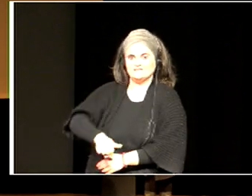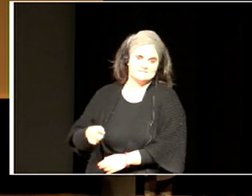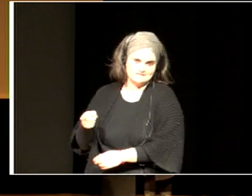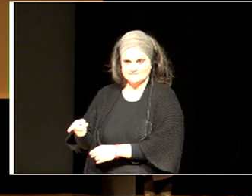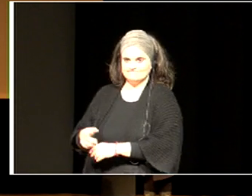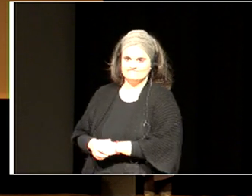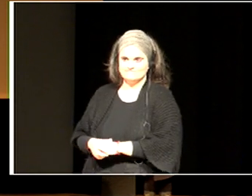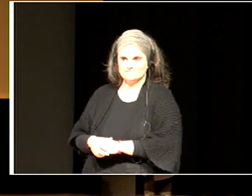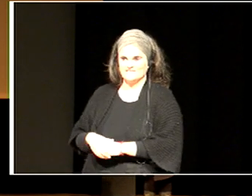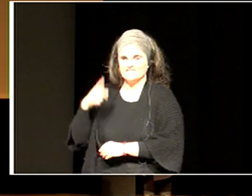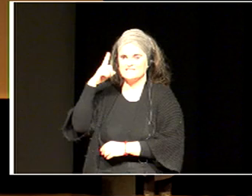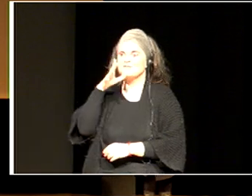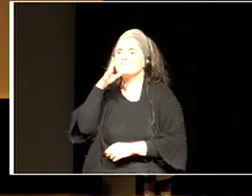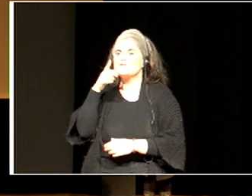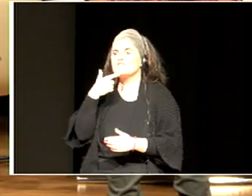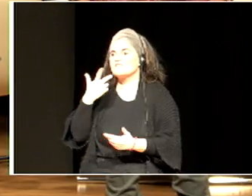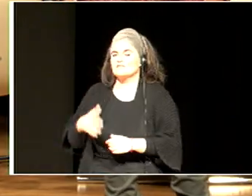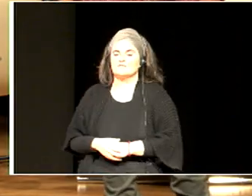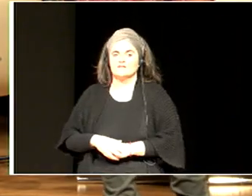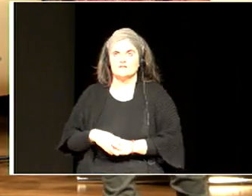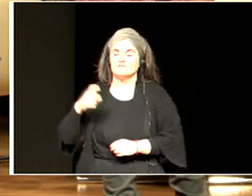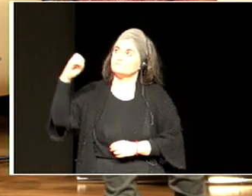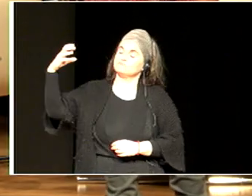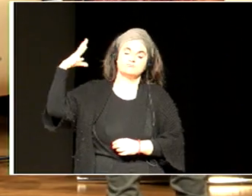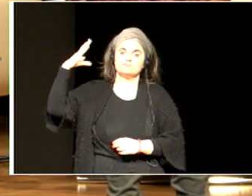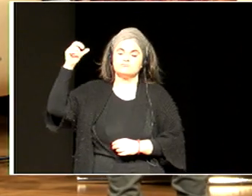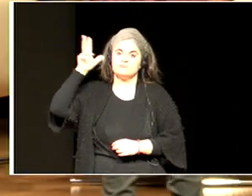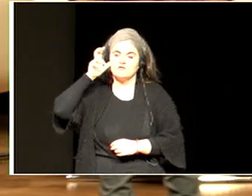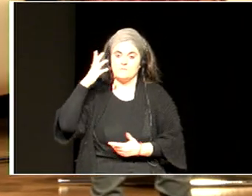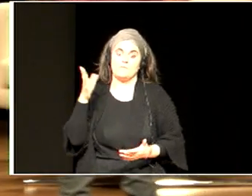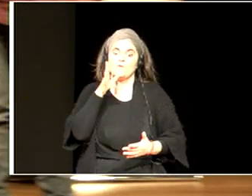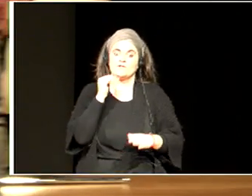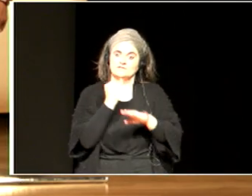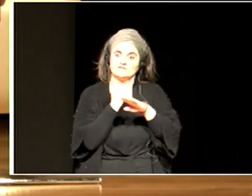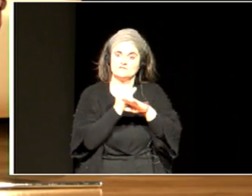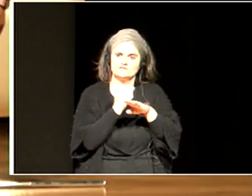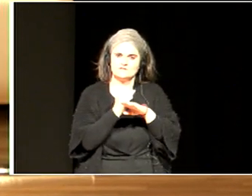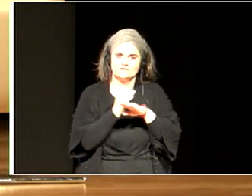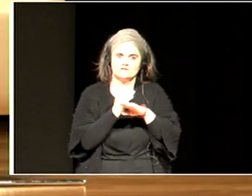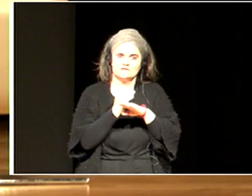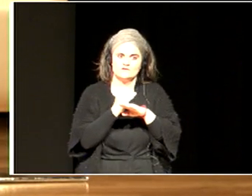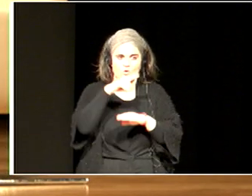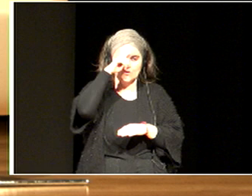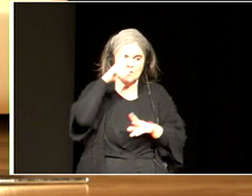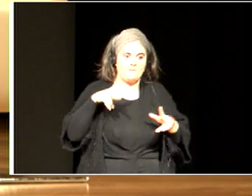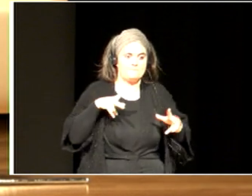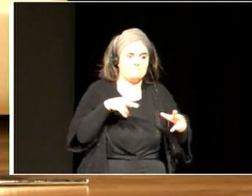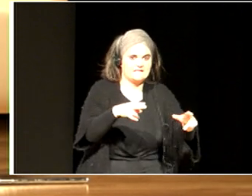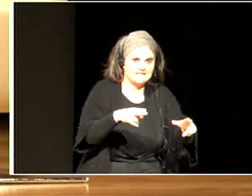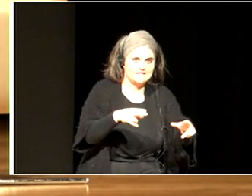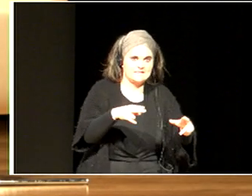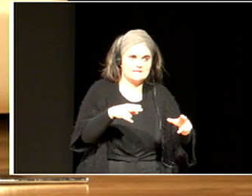decir porque es más tocó el timbre porque ya sabéis un instituto son cápsulas de cultura a toque de